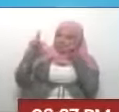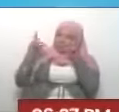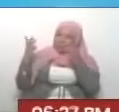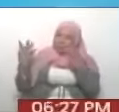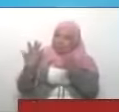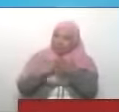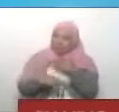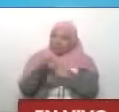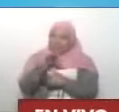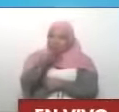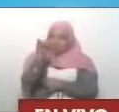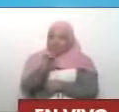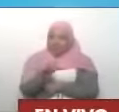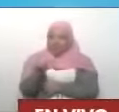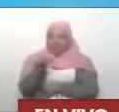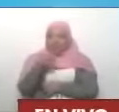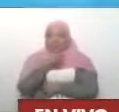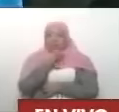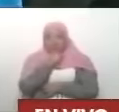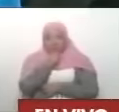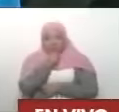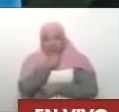Maracucho no llega viejo, yo.